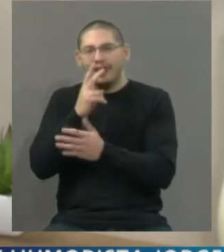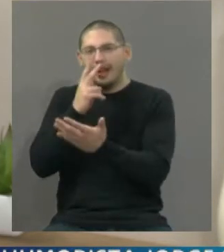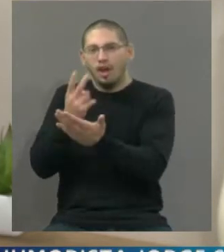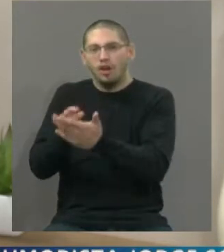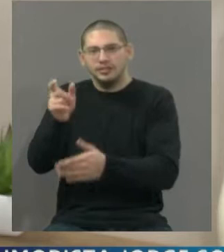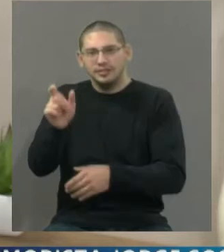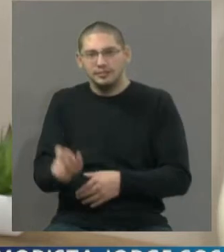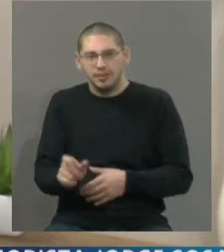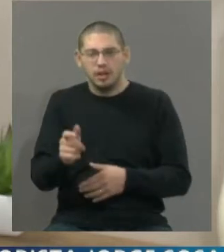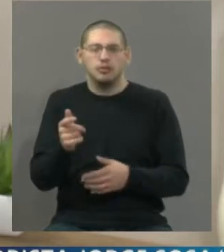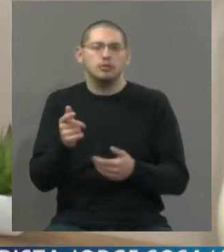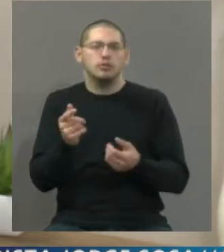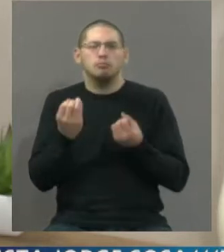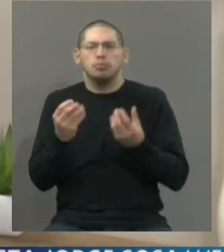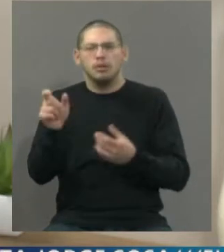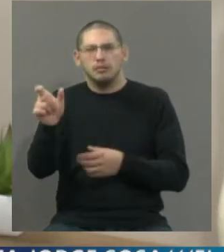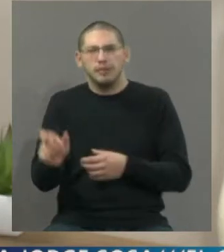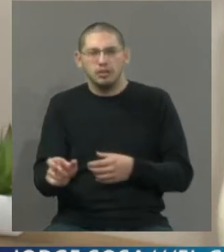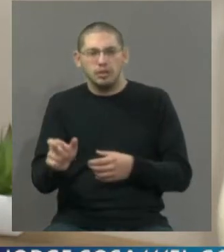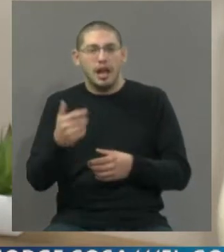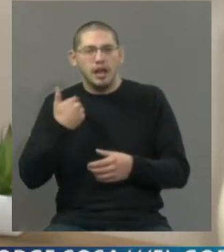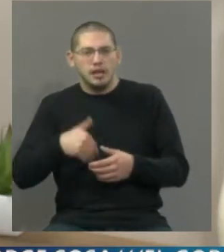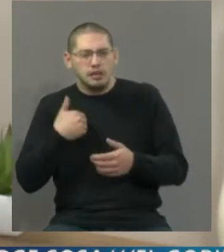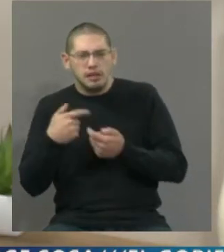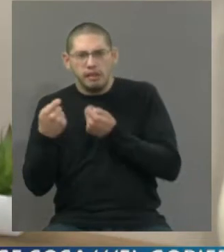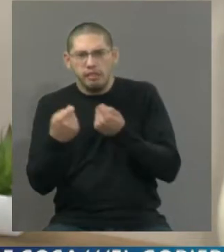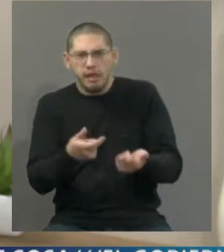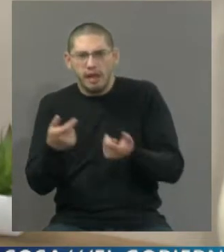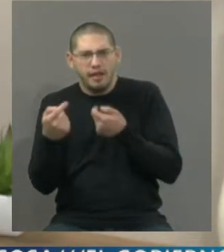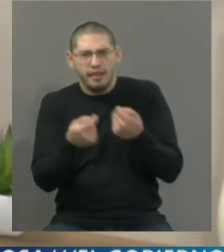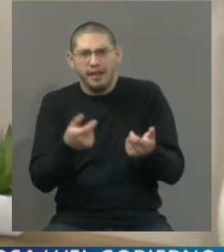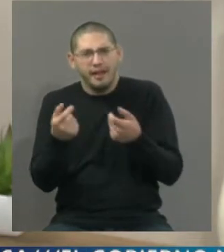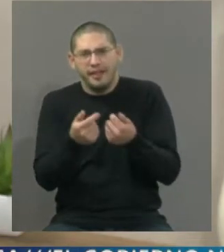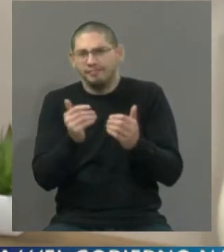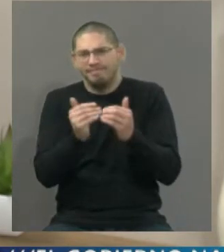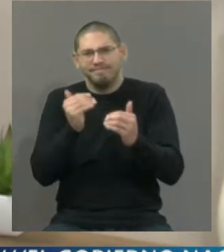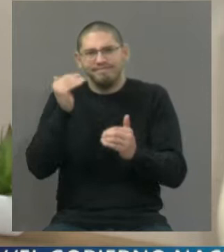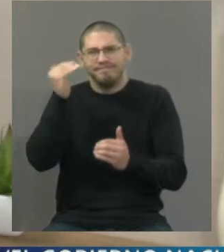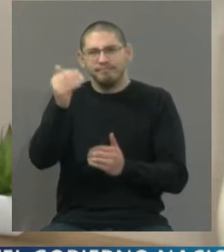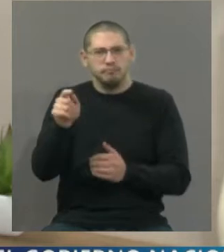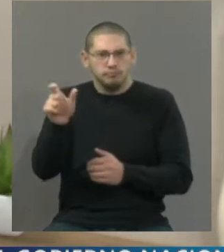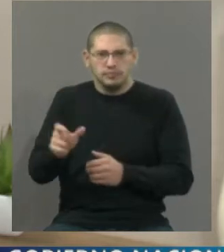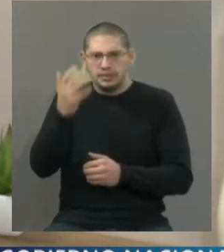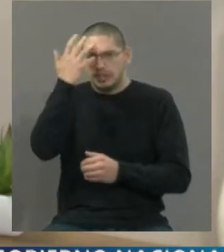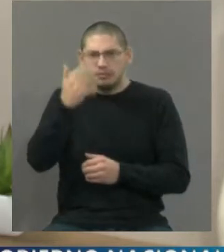estas personas que nos han hecho tanto por la Argentina, por la historia argentina y sobre todo con San Martín?